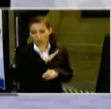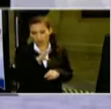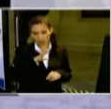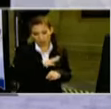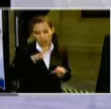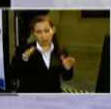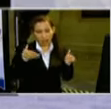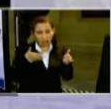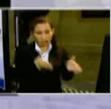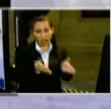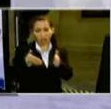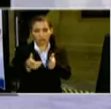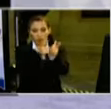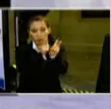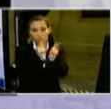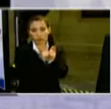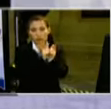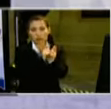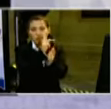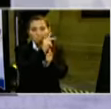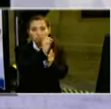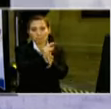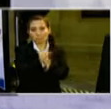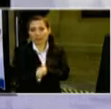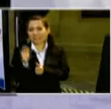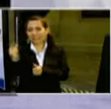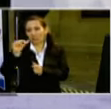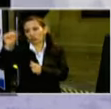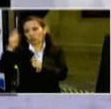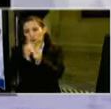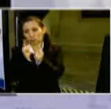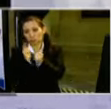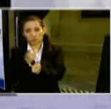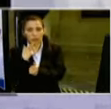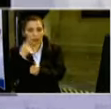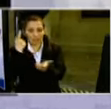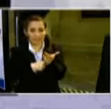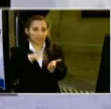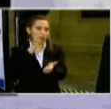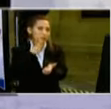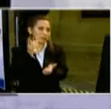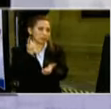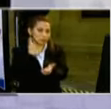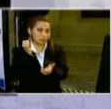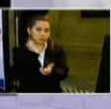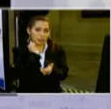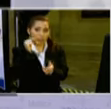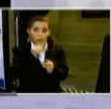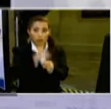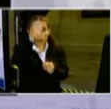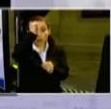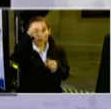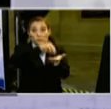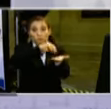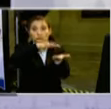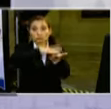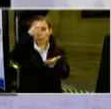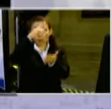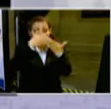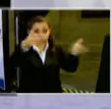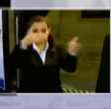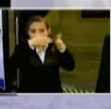observaban entre los gobiernos del PAN y las diferentes fuerzas políticas en el Congreso, el Pacto por México abrió